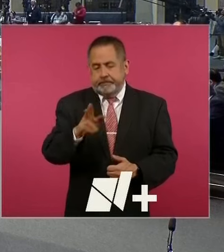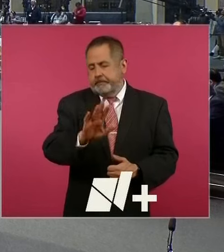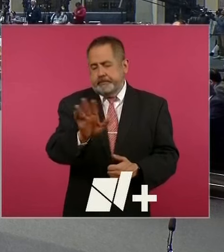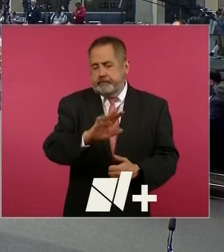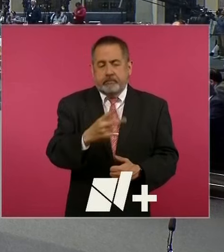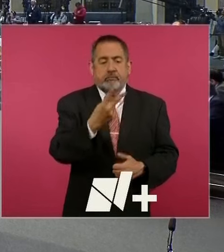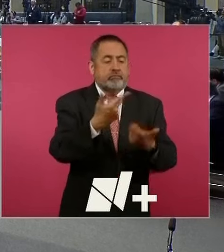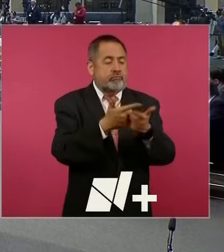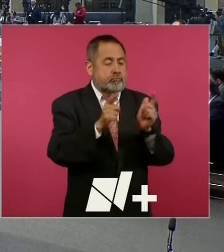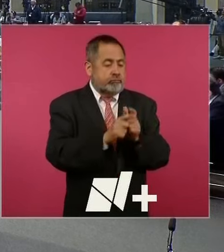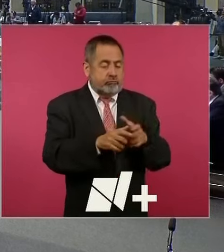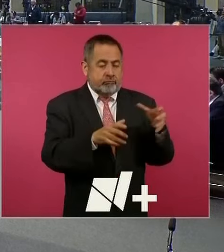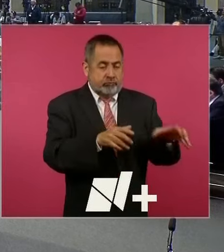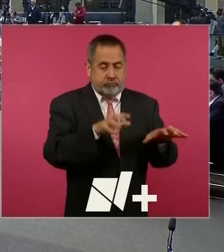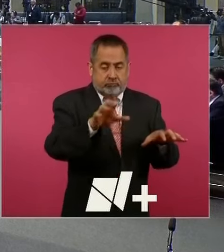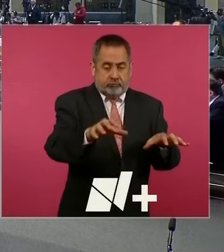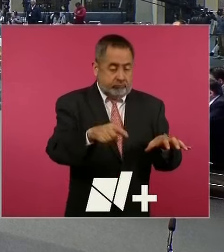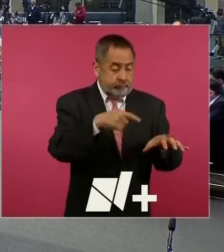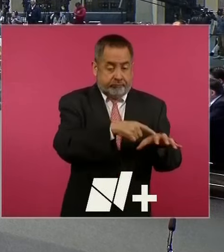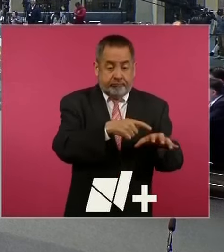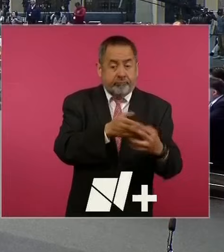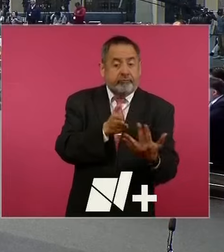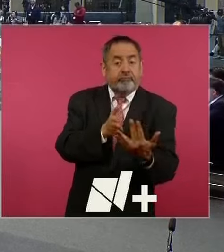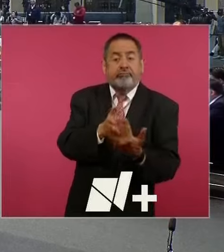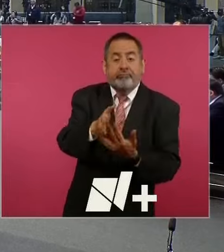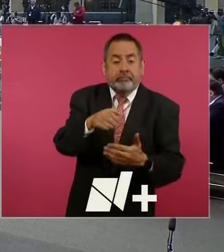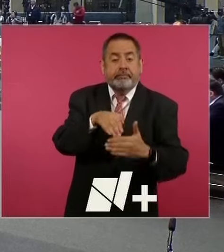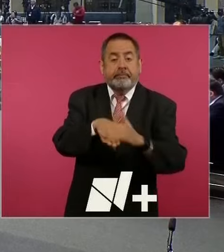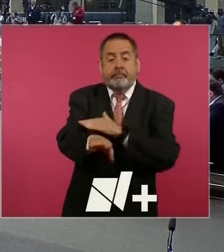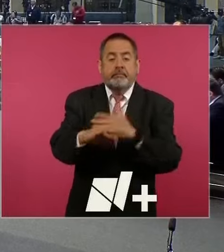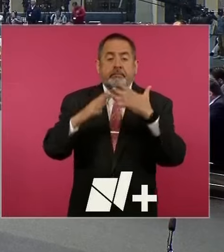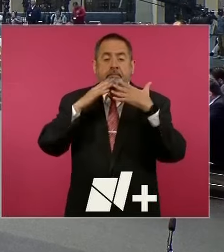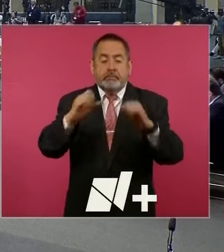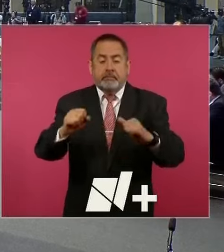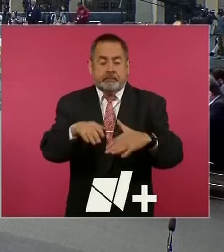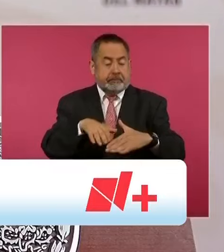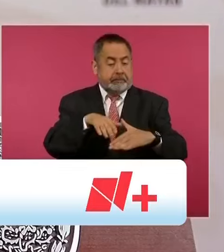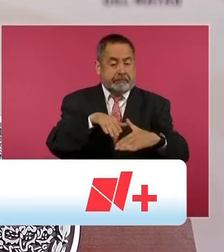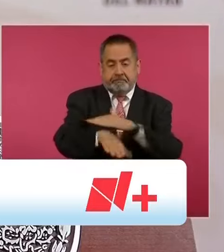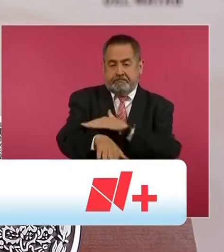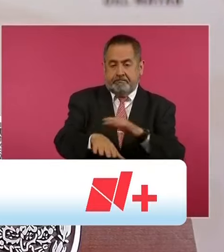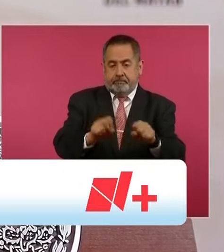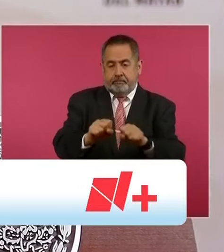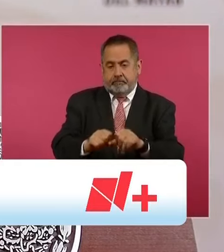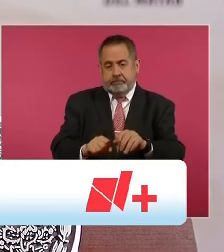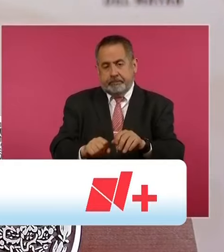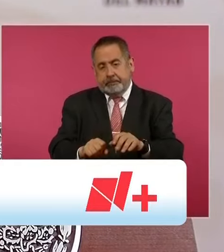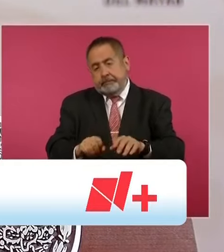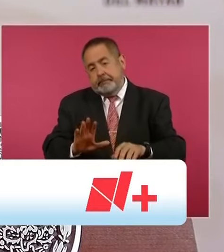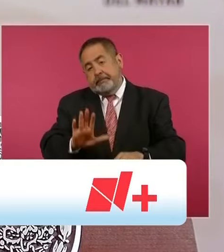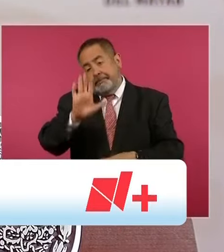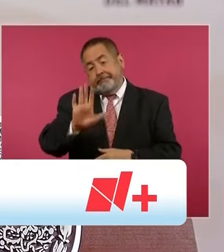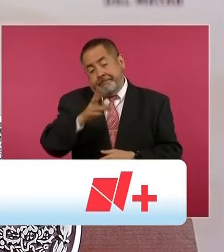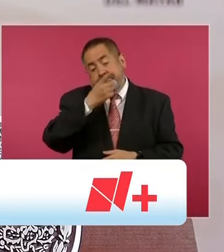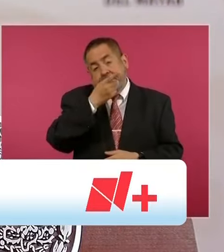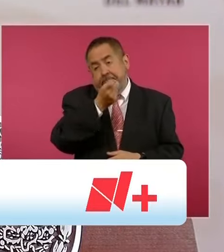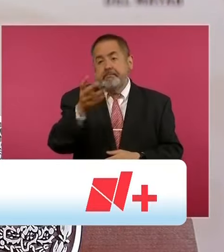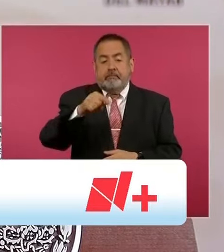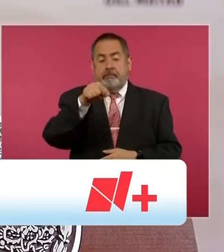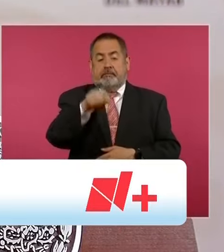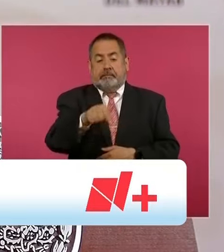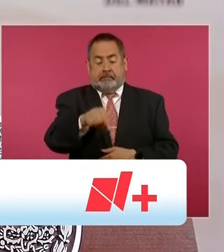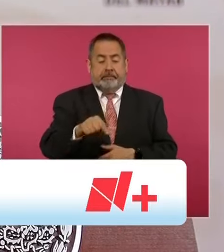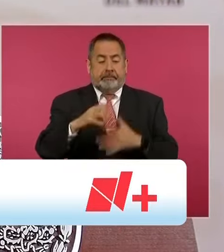enfrentamiento de dos grupos se metieron a un rancho que presuntamente es